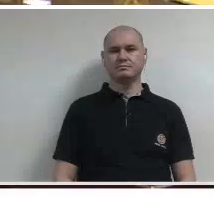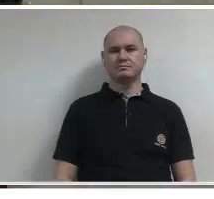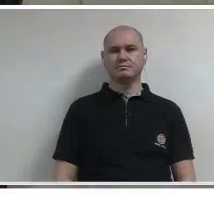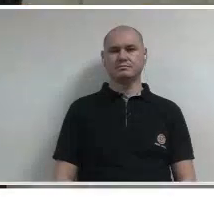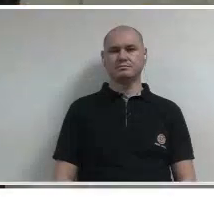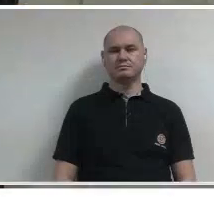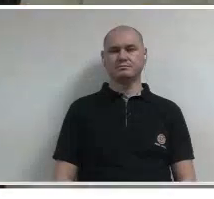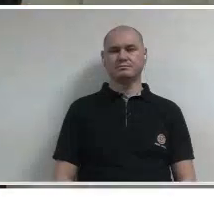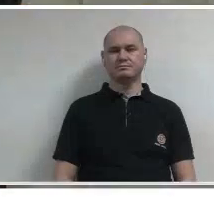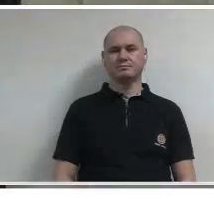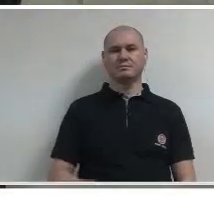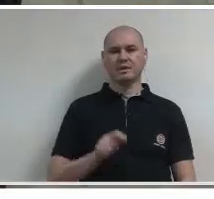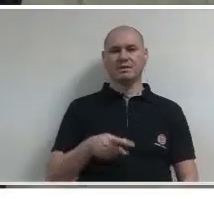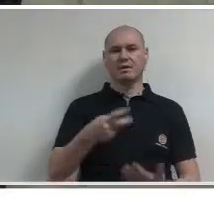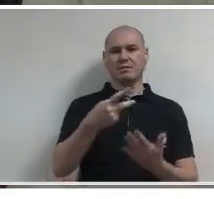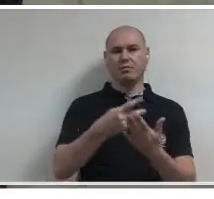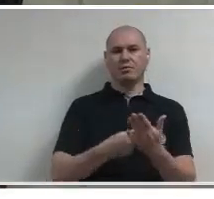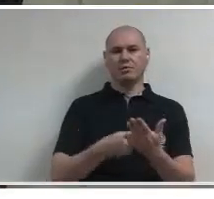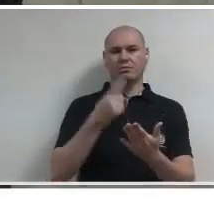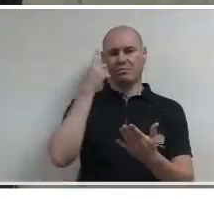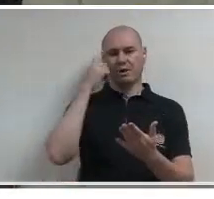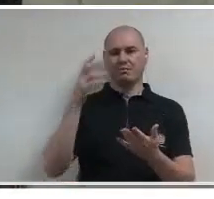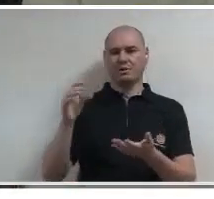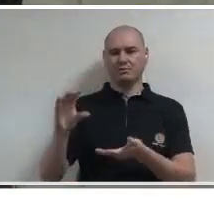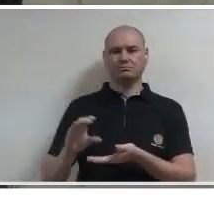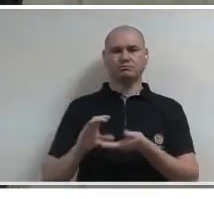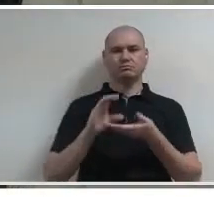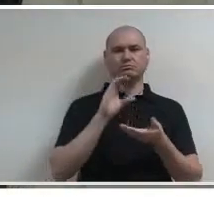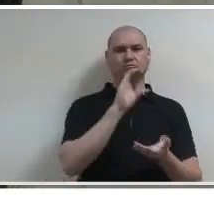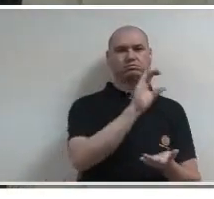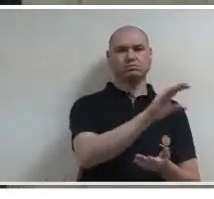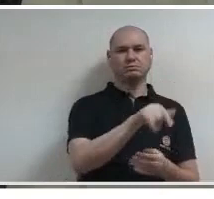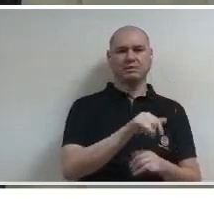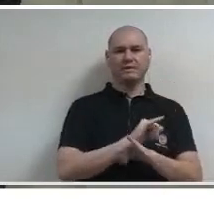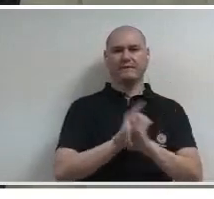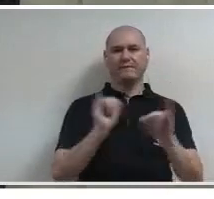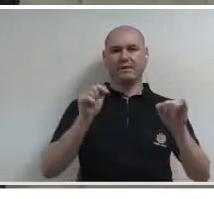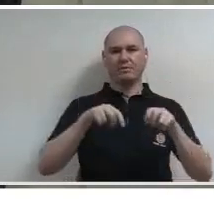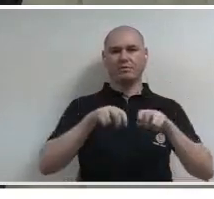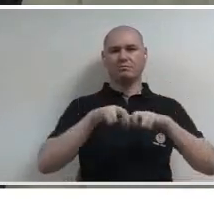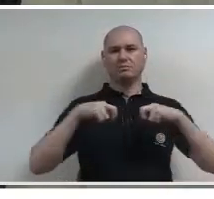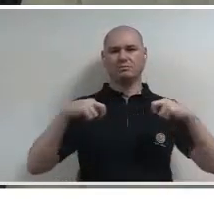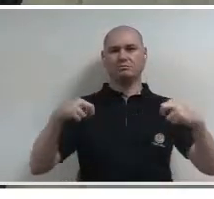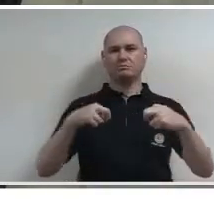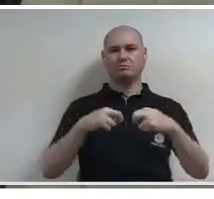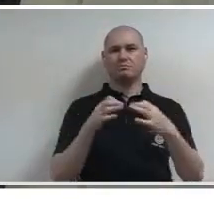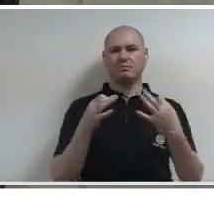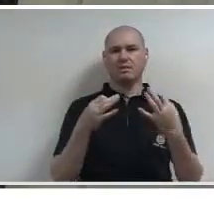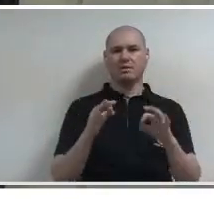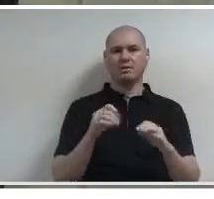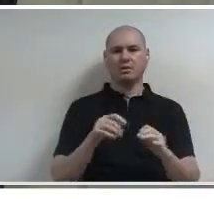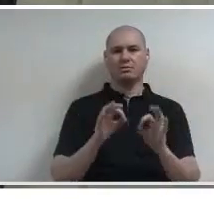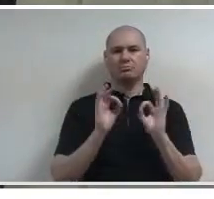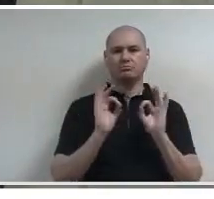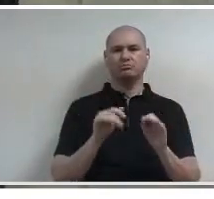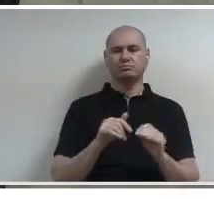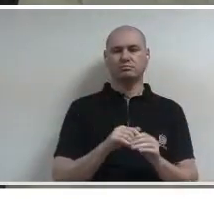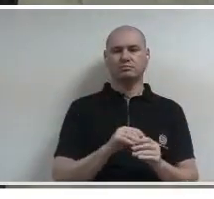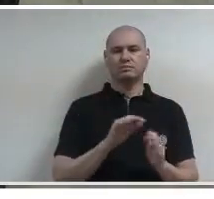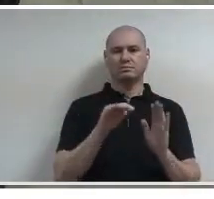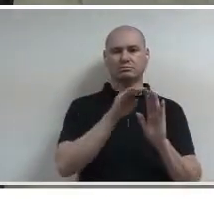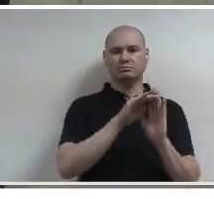Este proyecto de transferencia, con lo cual damos por concluida la sesión del día de hoy. Ahora ya hemos un año de sesión con Ara